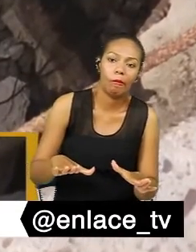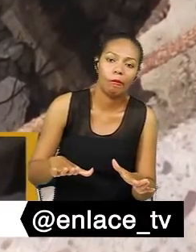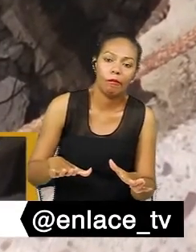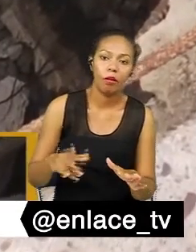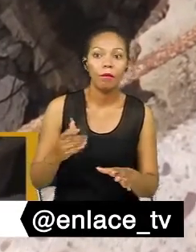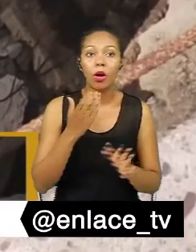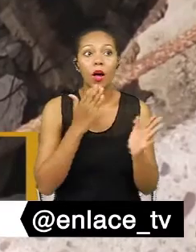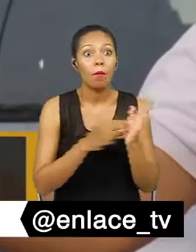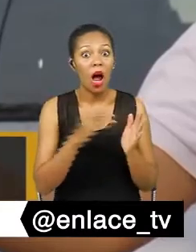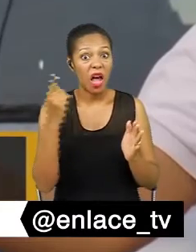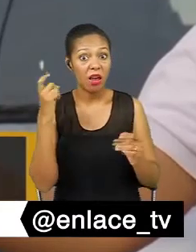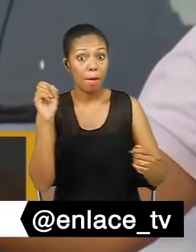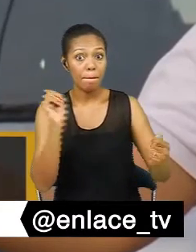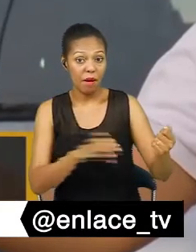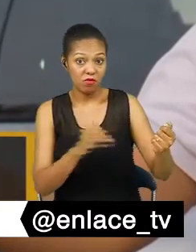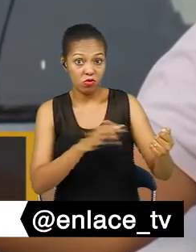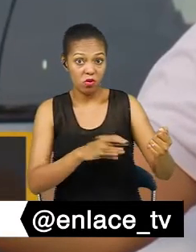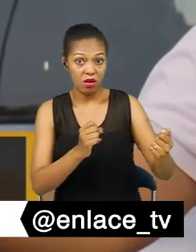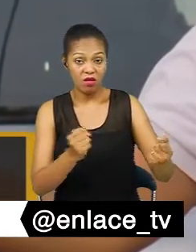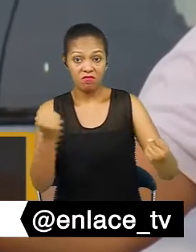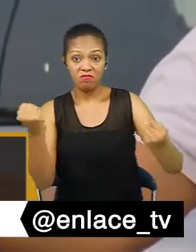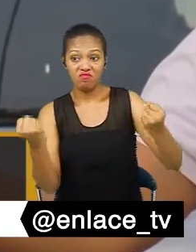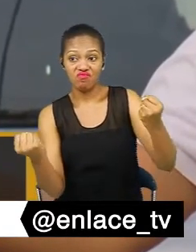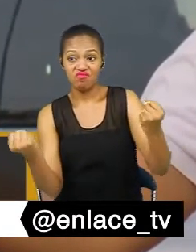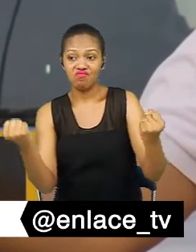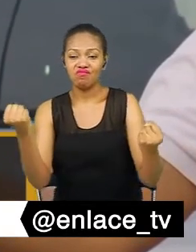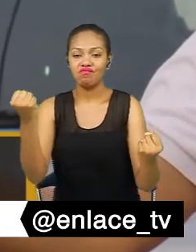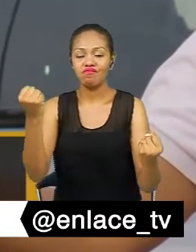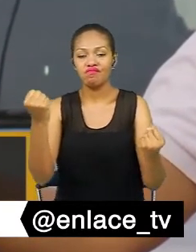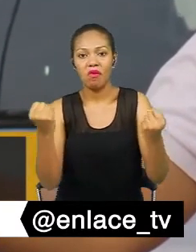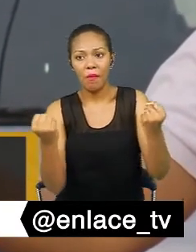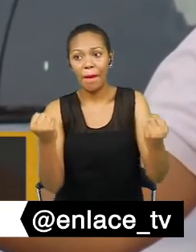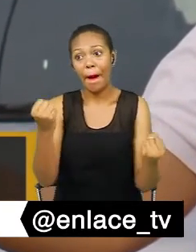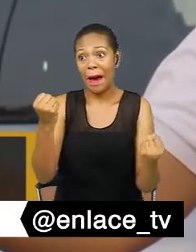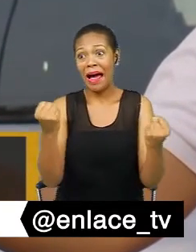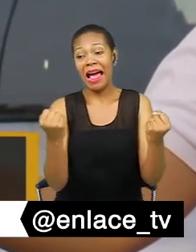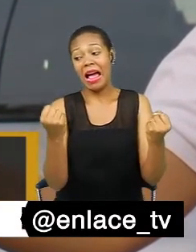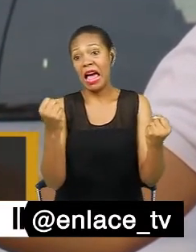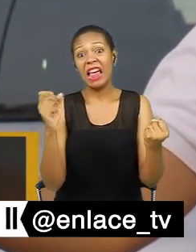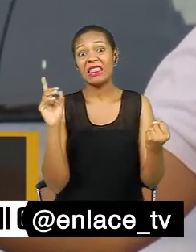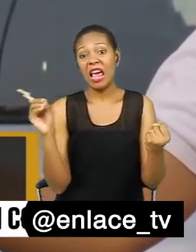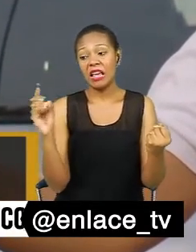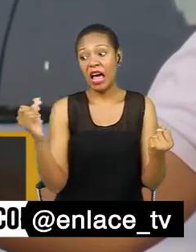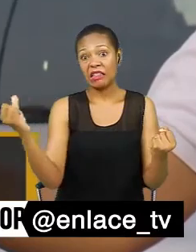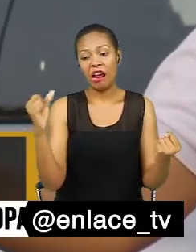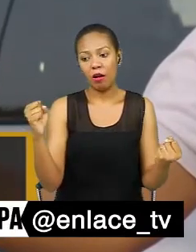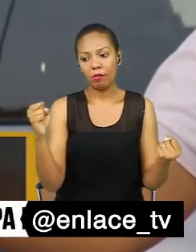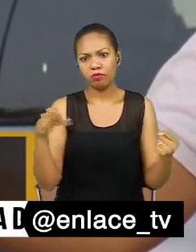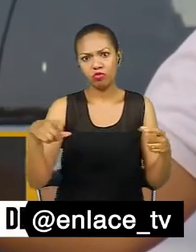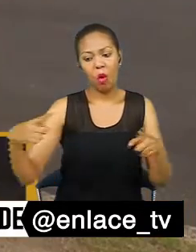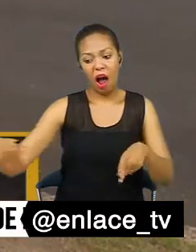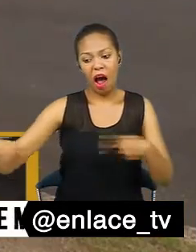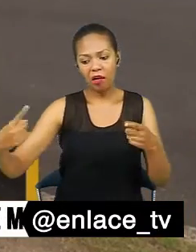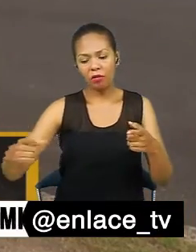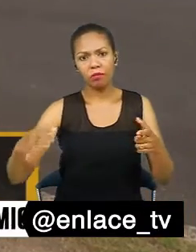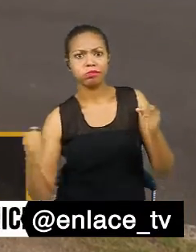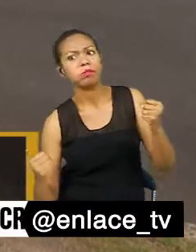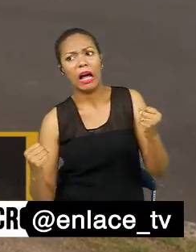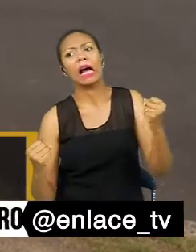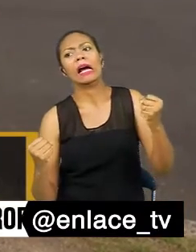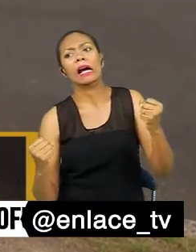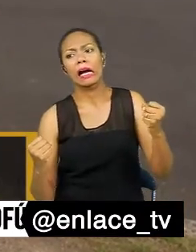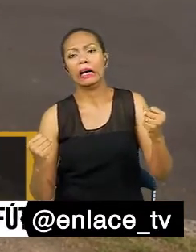basura, el camión de la basura cayó, la llanta trasera derecha cayó dentro del hueco y lo hundió totalmente. Residentes